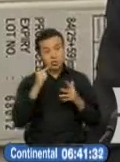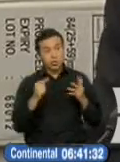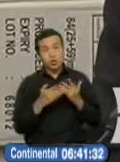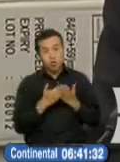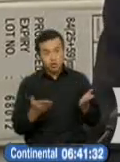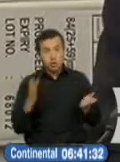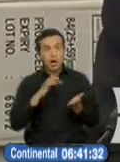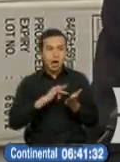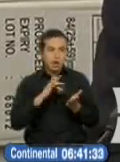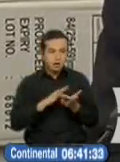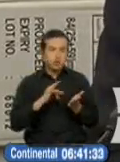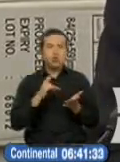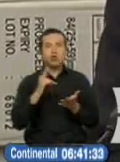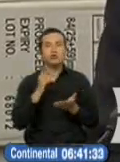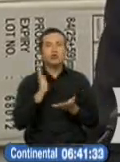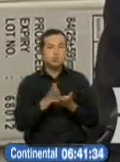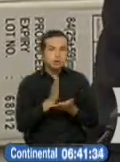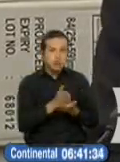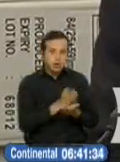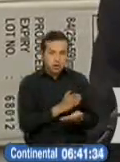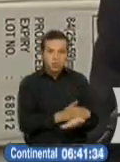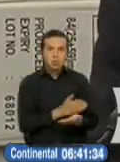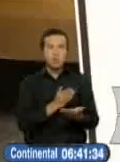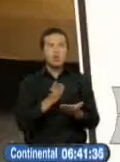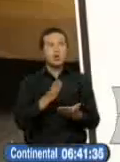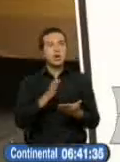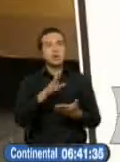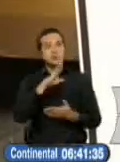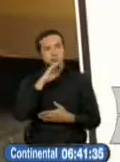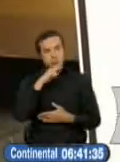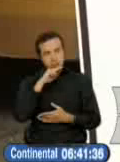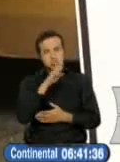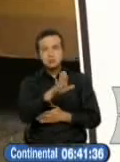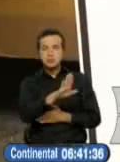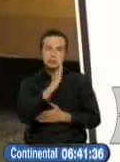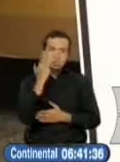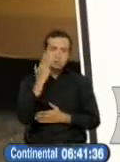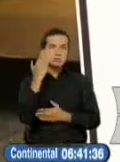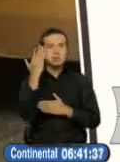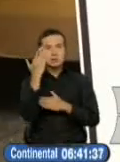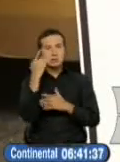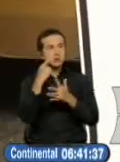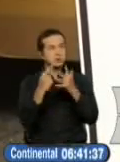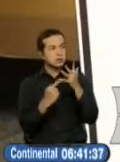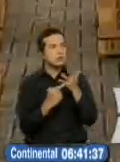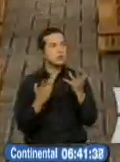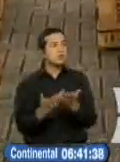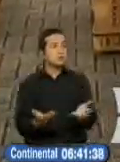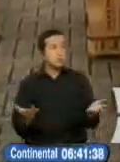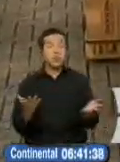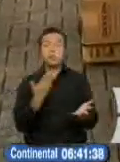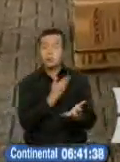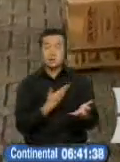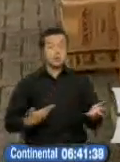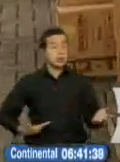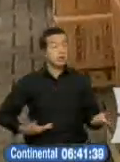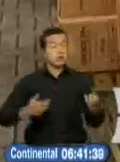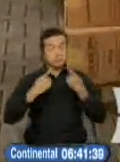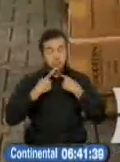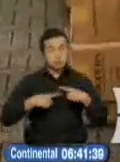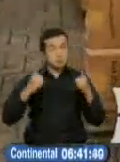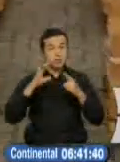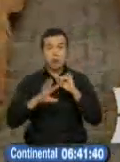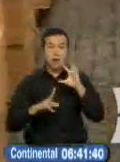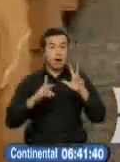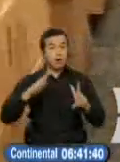como arroz, como cebolla, electrodomésticos, textiles. Que estas ejecuciones responden al llamado del primer mandatario de erradicar